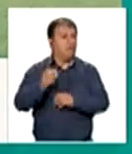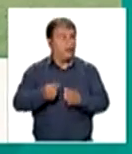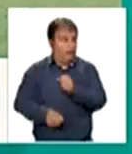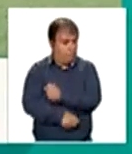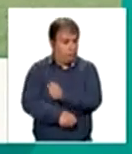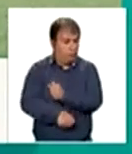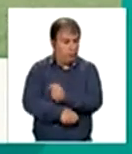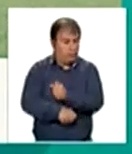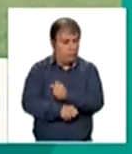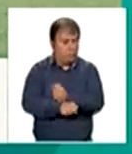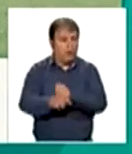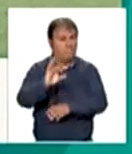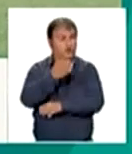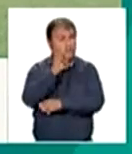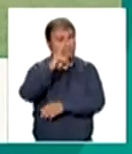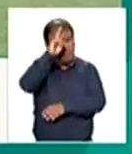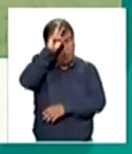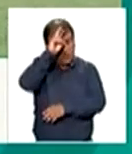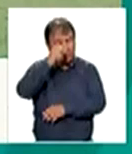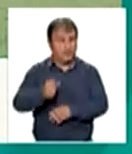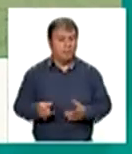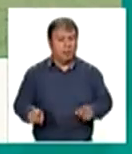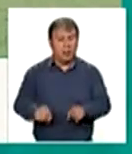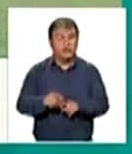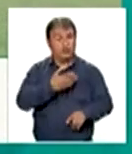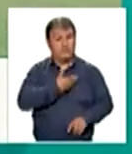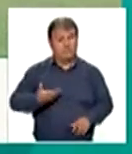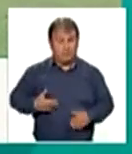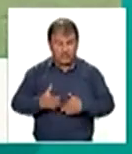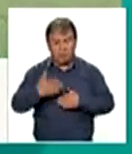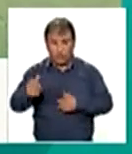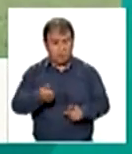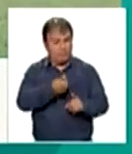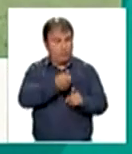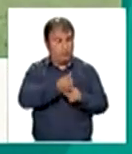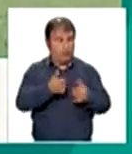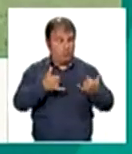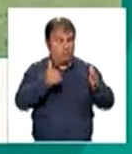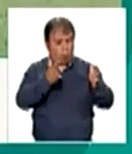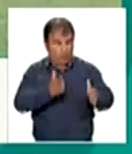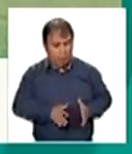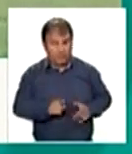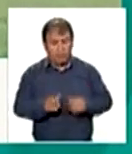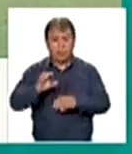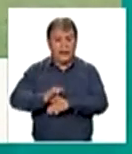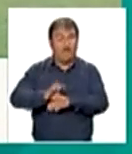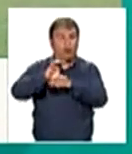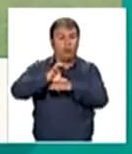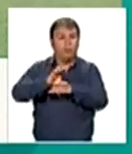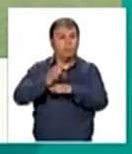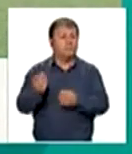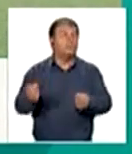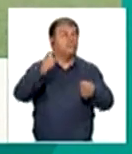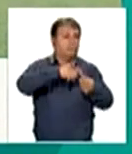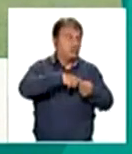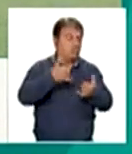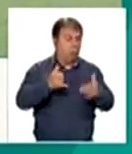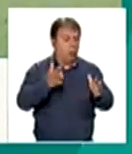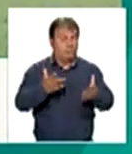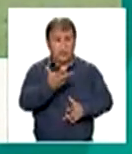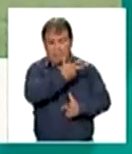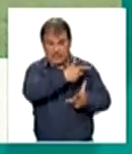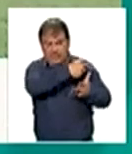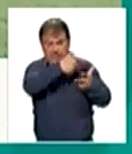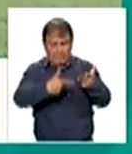en este caso a la Federación Peruana de Fútbol o a su presidente, luego al jugador y inmediatamente al pertenece. Ellos son los únicos tres